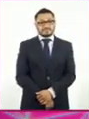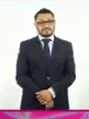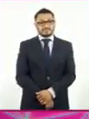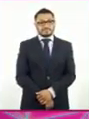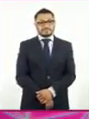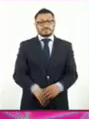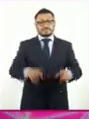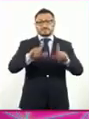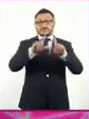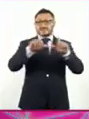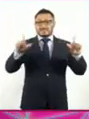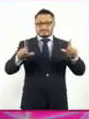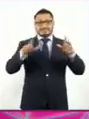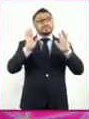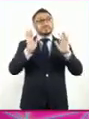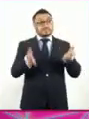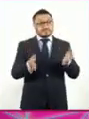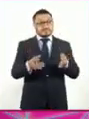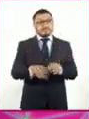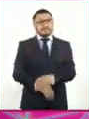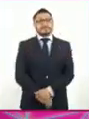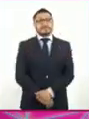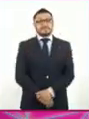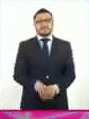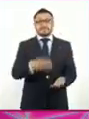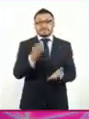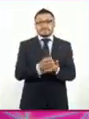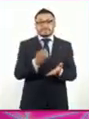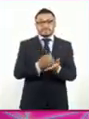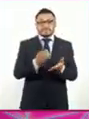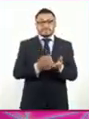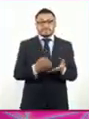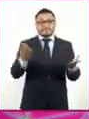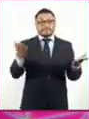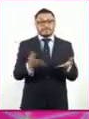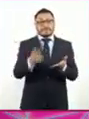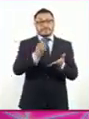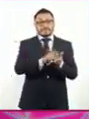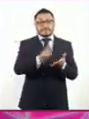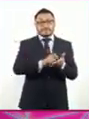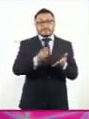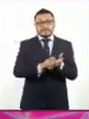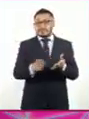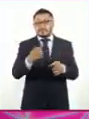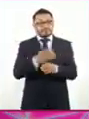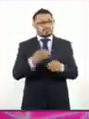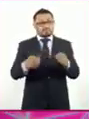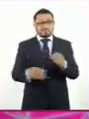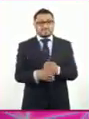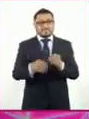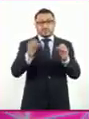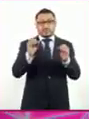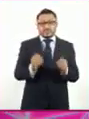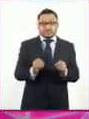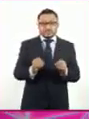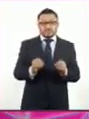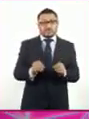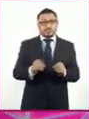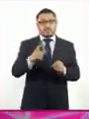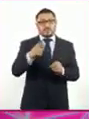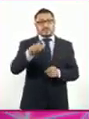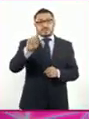Y listo, ahora ya tienes una libreta para hacer notas, apuntes o un